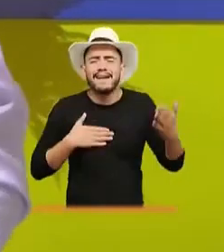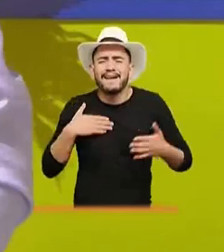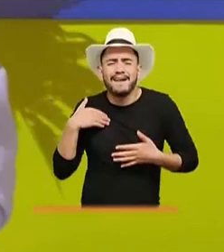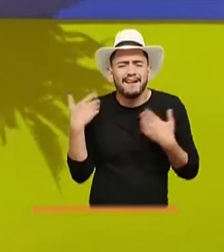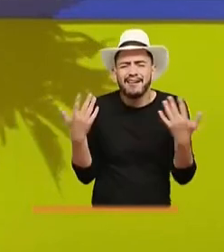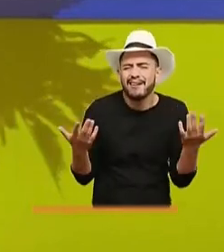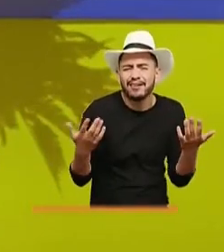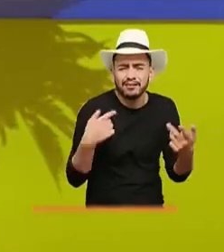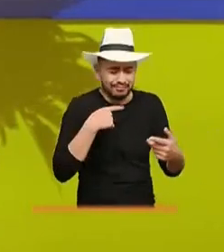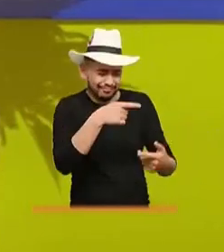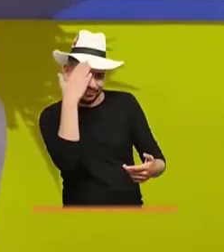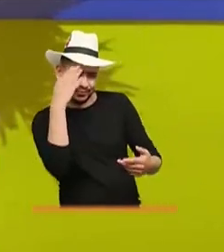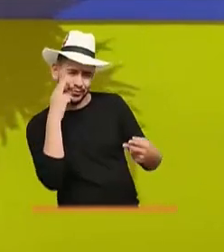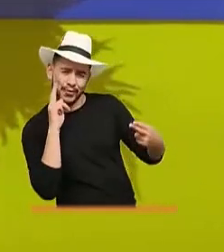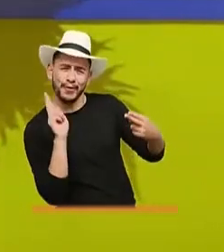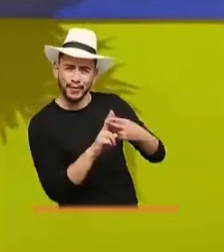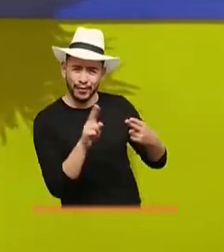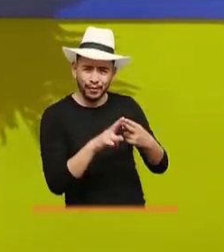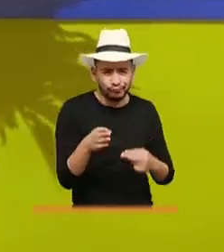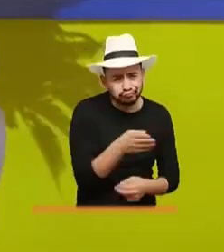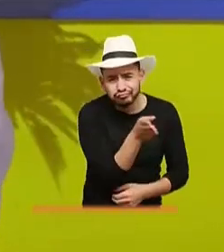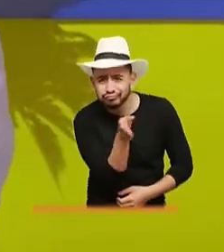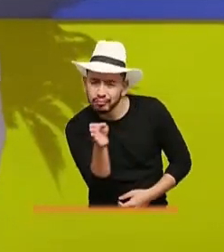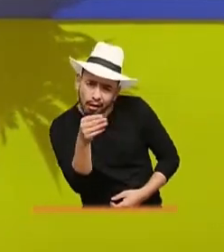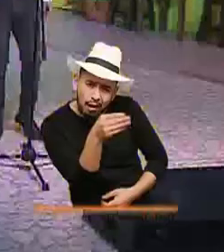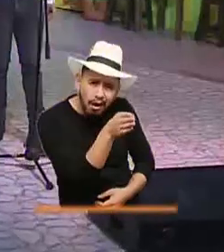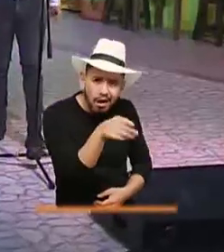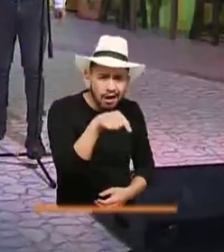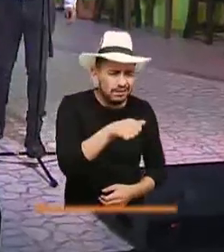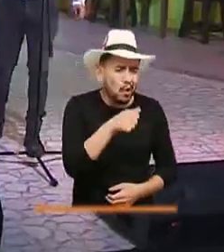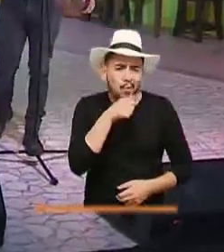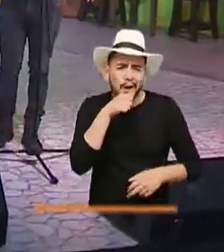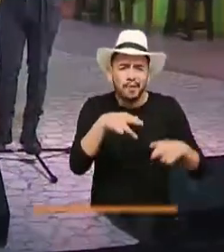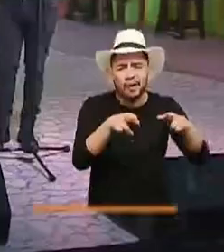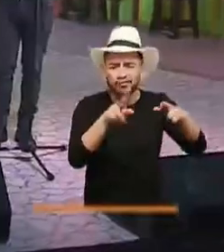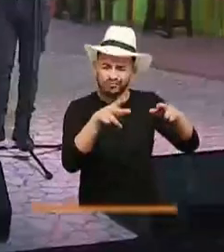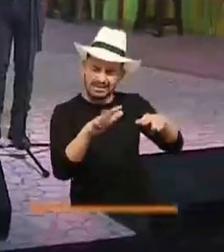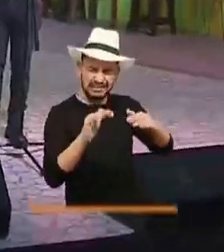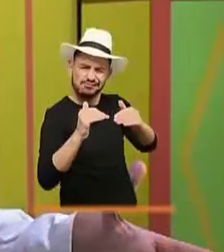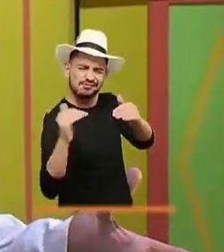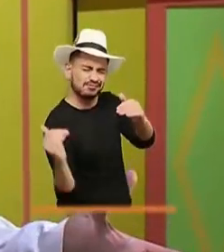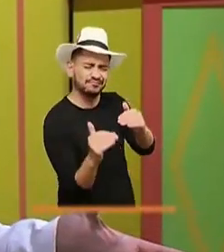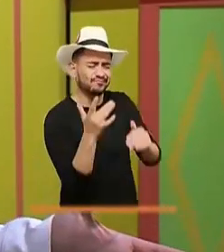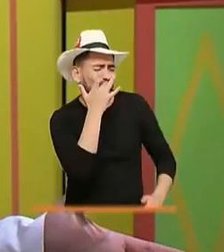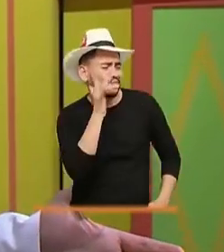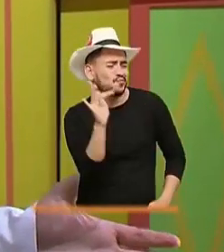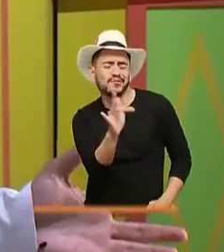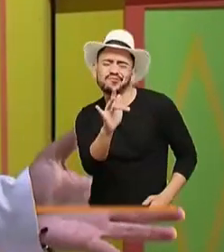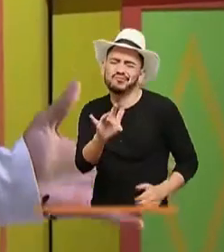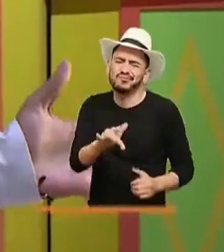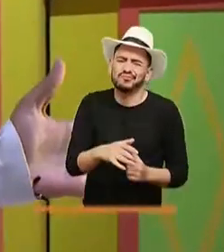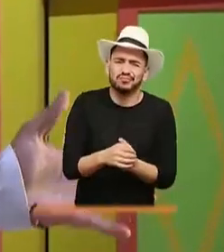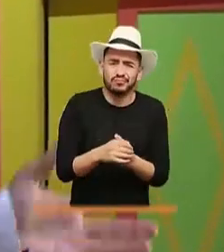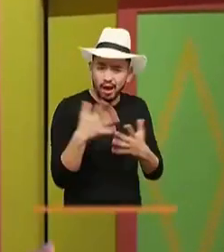un pez que vive en el agua dulce. Si usted viene a ser